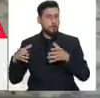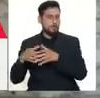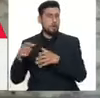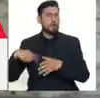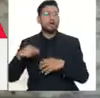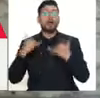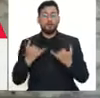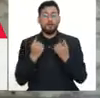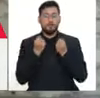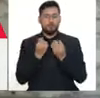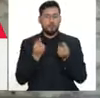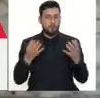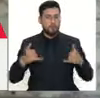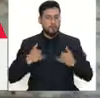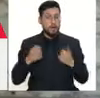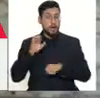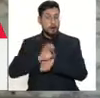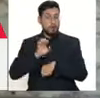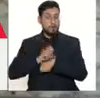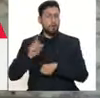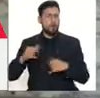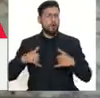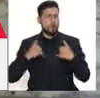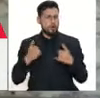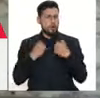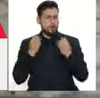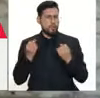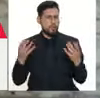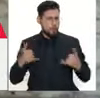en día son la mayoría. El Ecuador es un país joven,